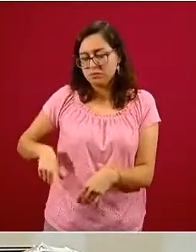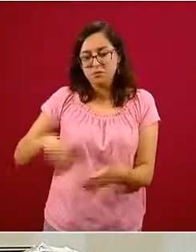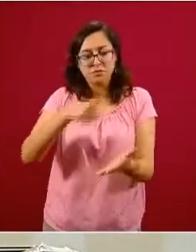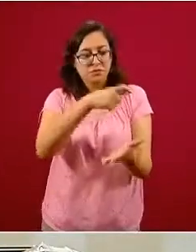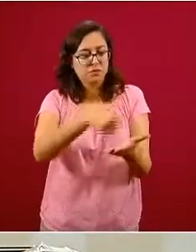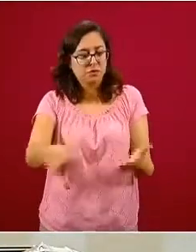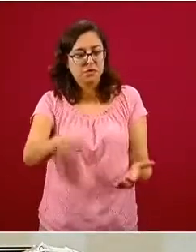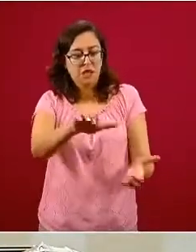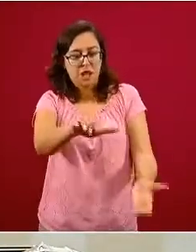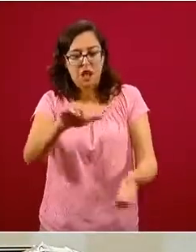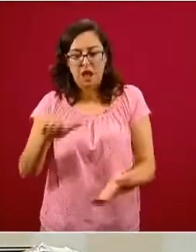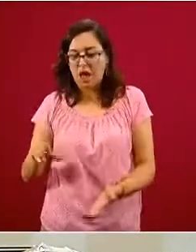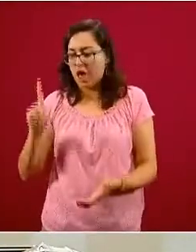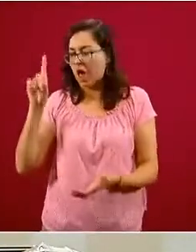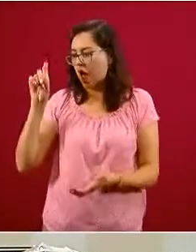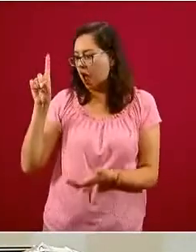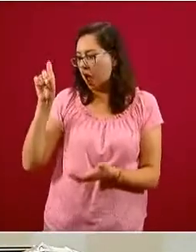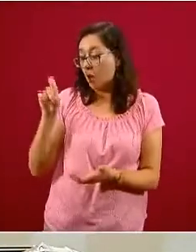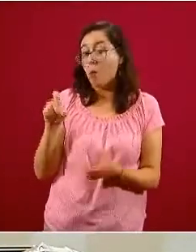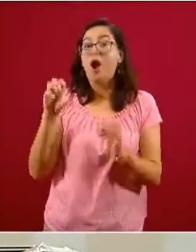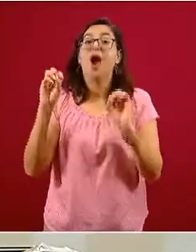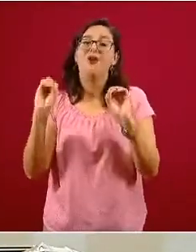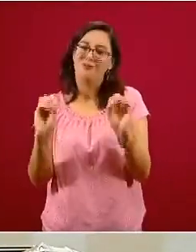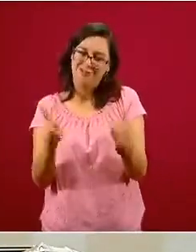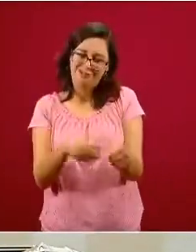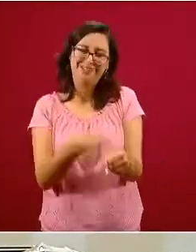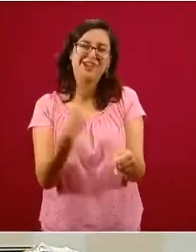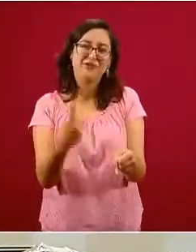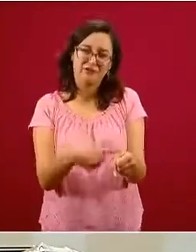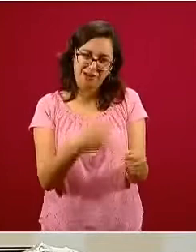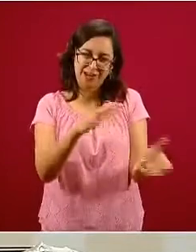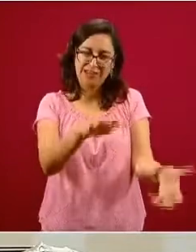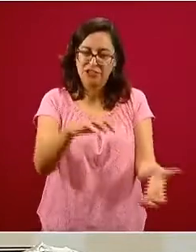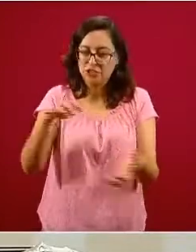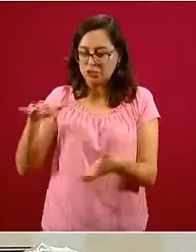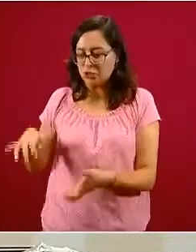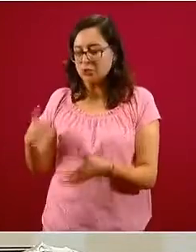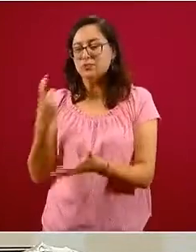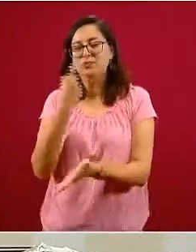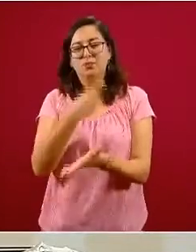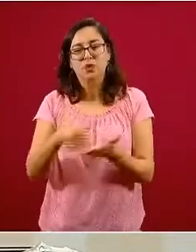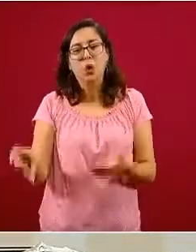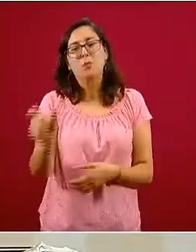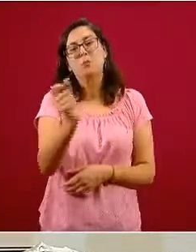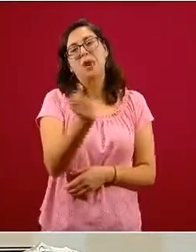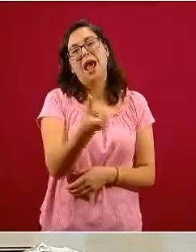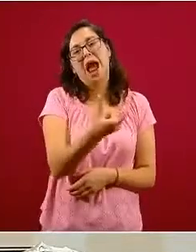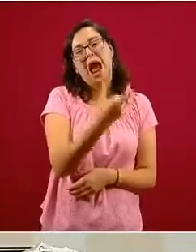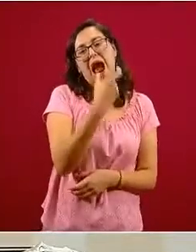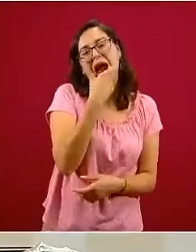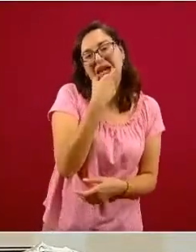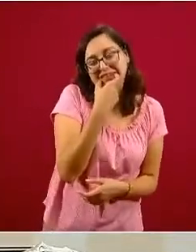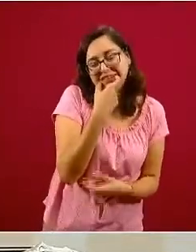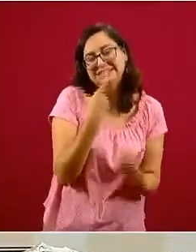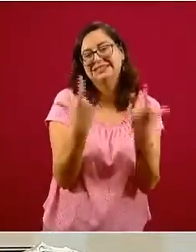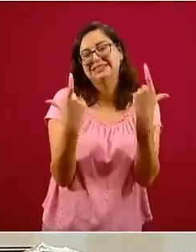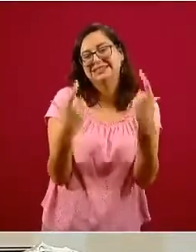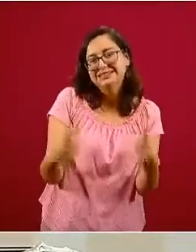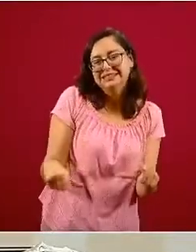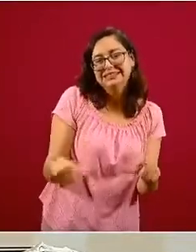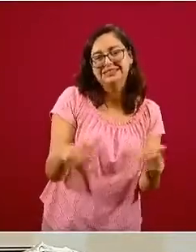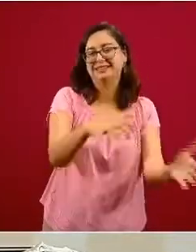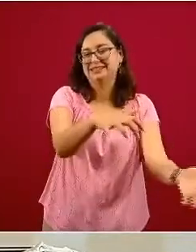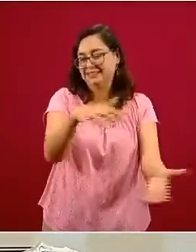ejemplo, agua para las reuniones o bebidas azucaradas, compran galletas o pastelitos para eventos,